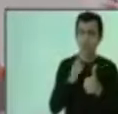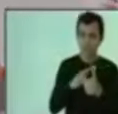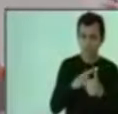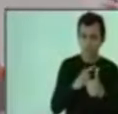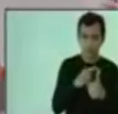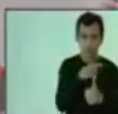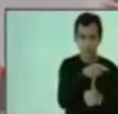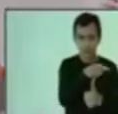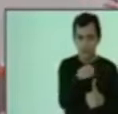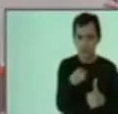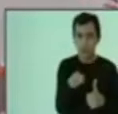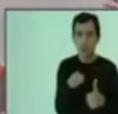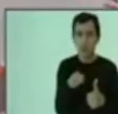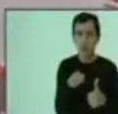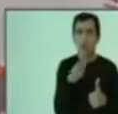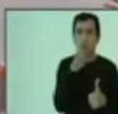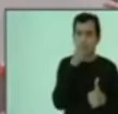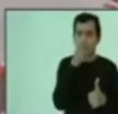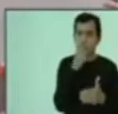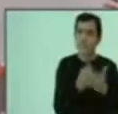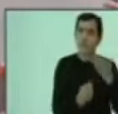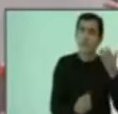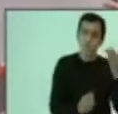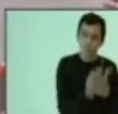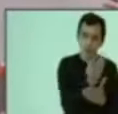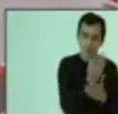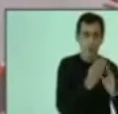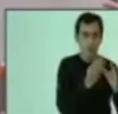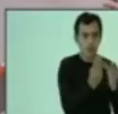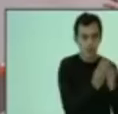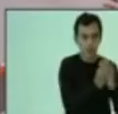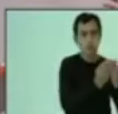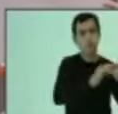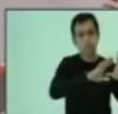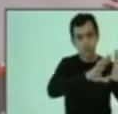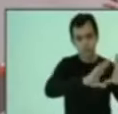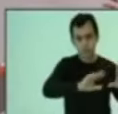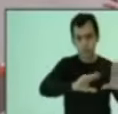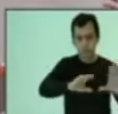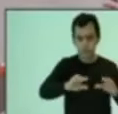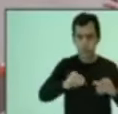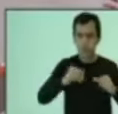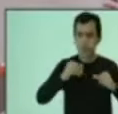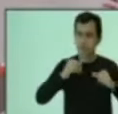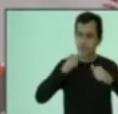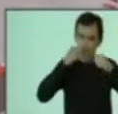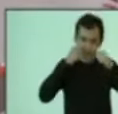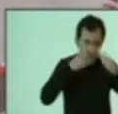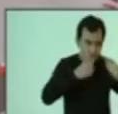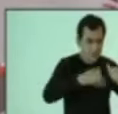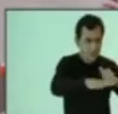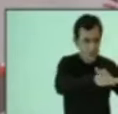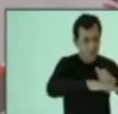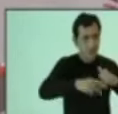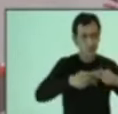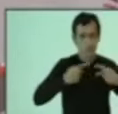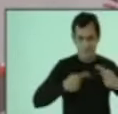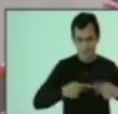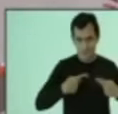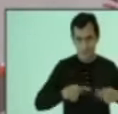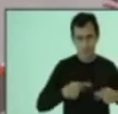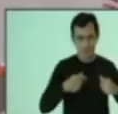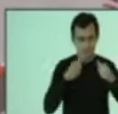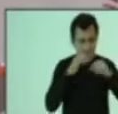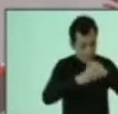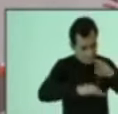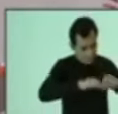a la nueva creada policía municipal para que tenga una mejor atención hacia los ciudadanos.